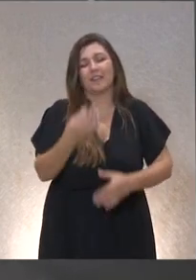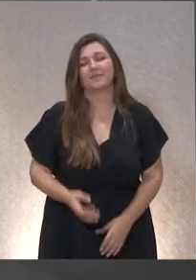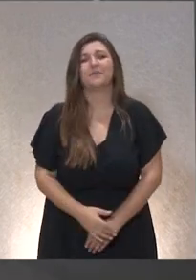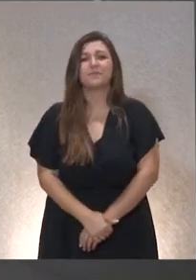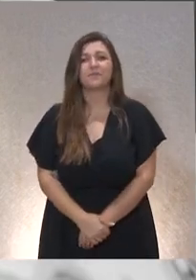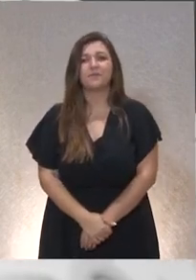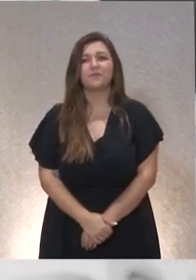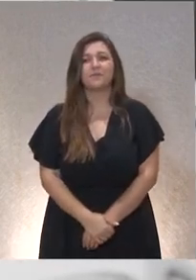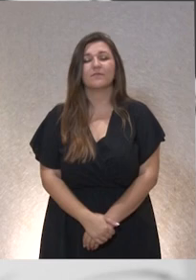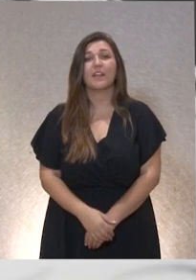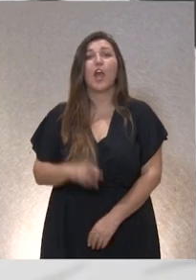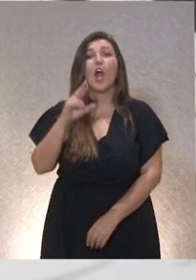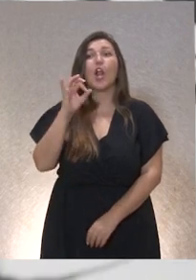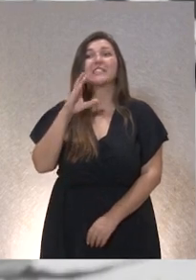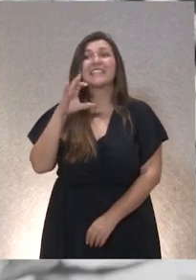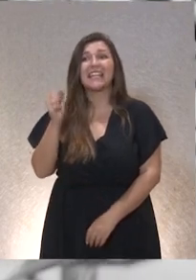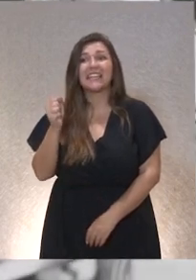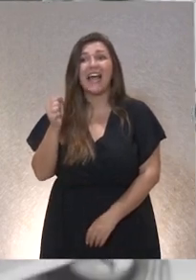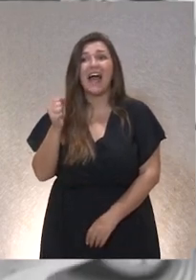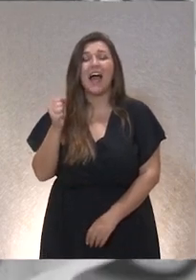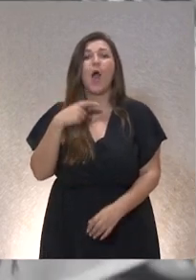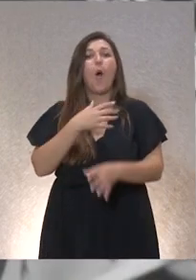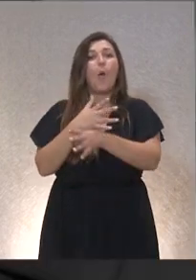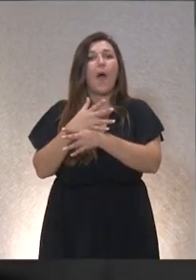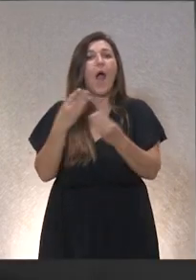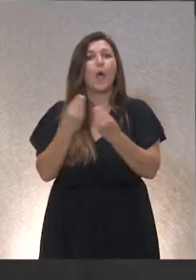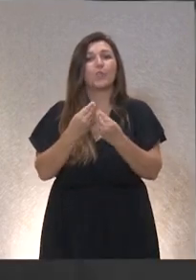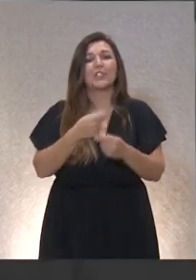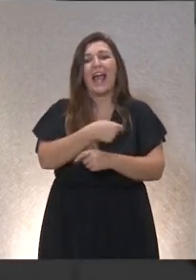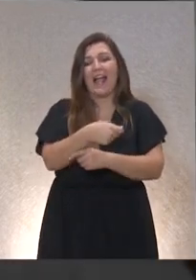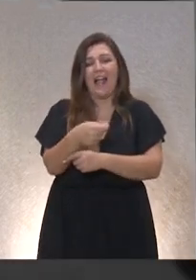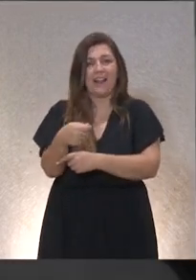y a Rosita que podremos jugar juntas a las